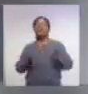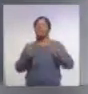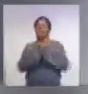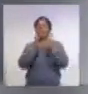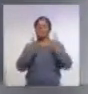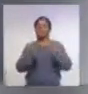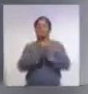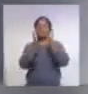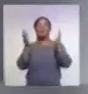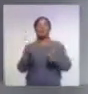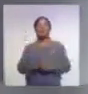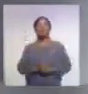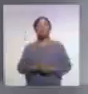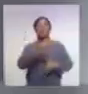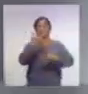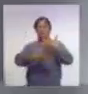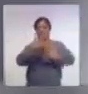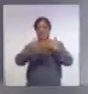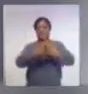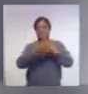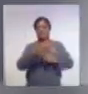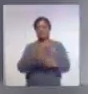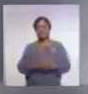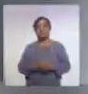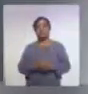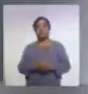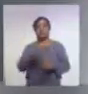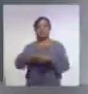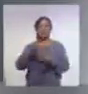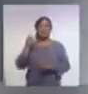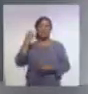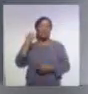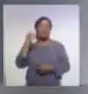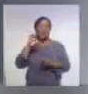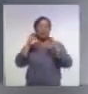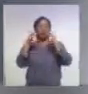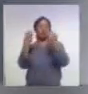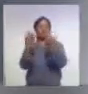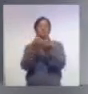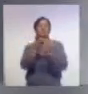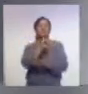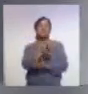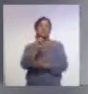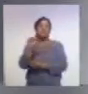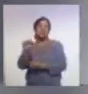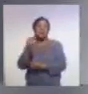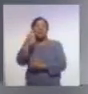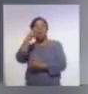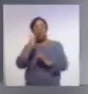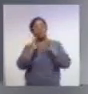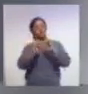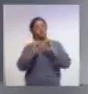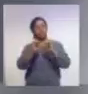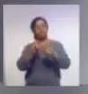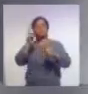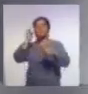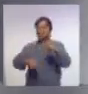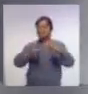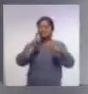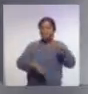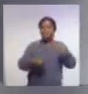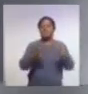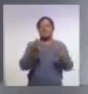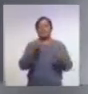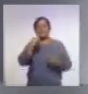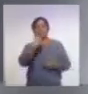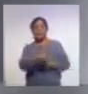participó en la 15ª sesión plenaria de la Comisión Intersecretarial para prevenir, sancionar y erradicar los delitos en